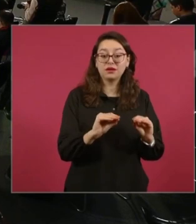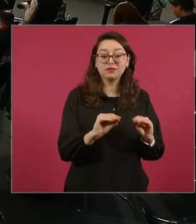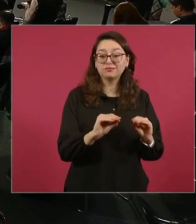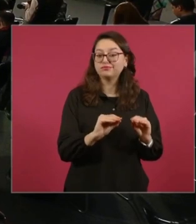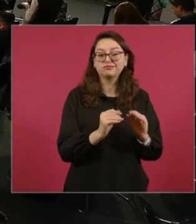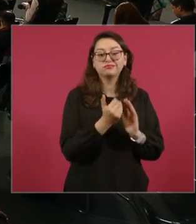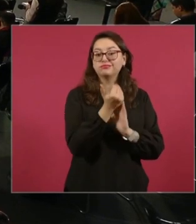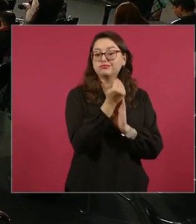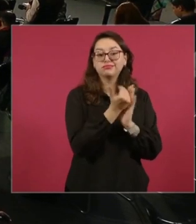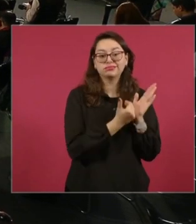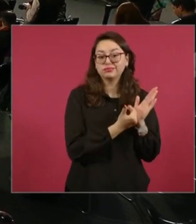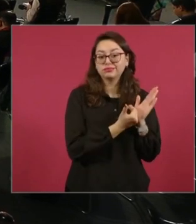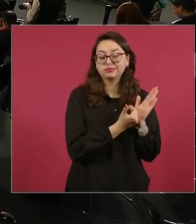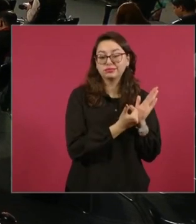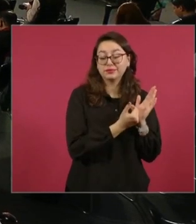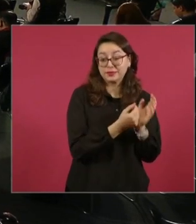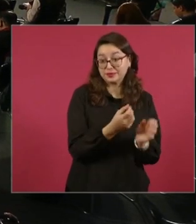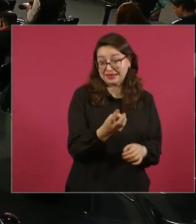Estaban produciendo más